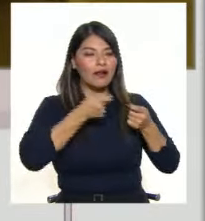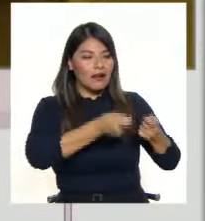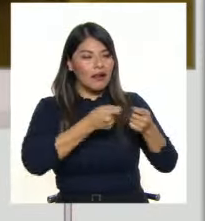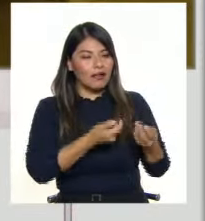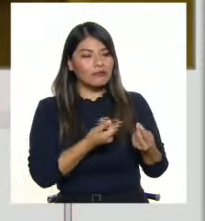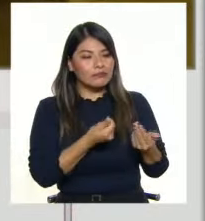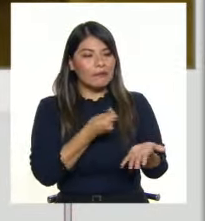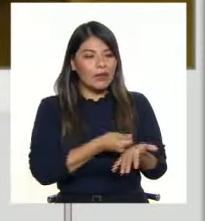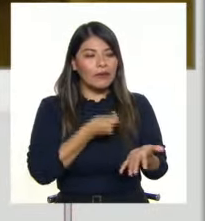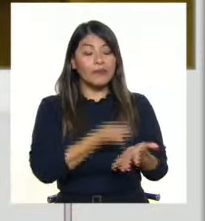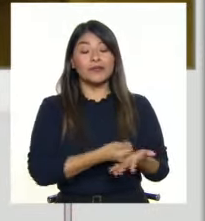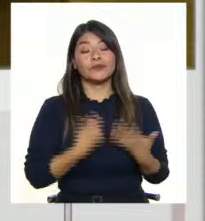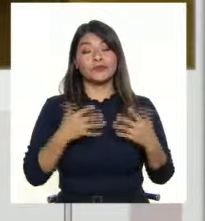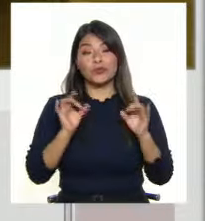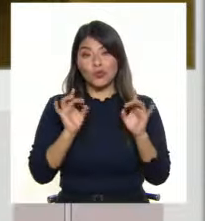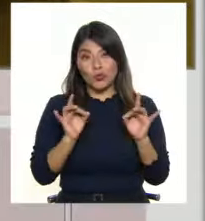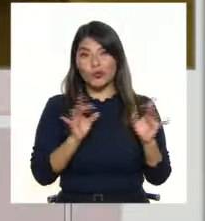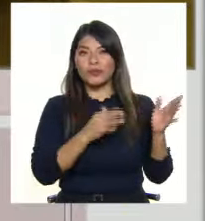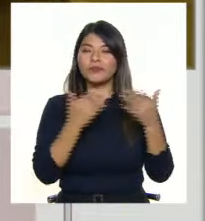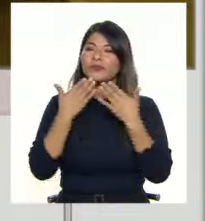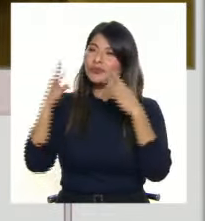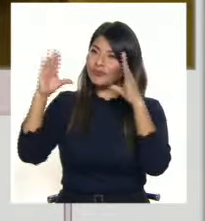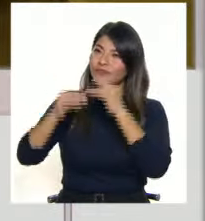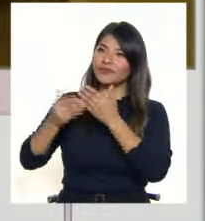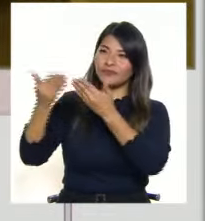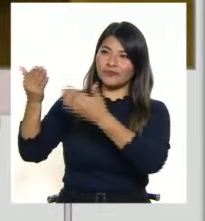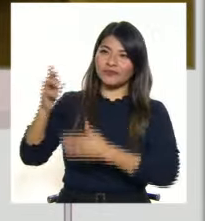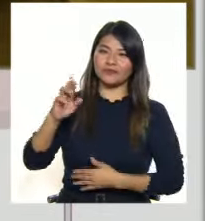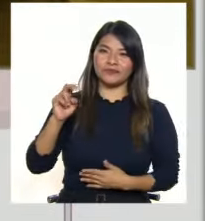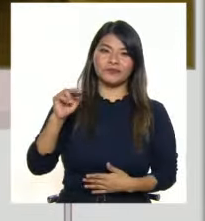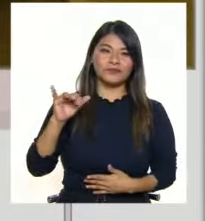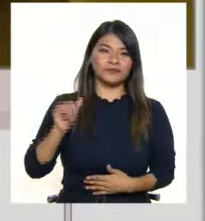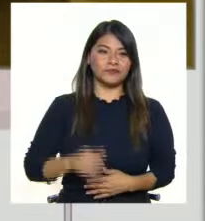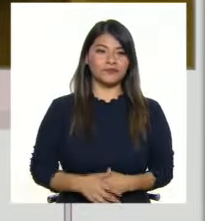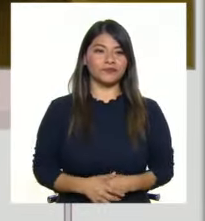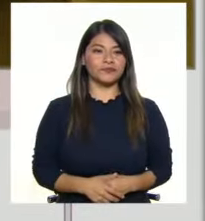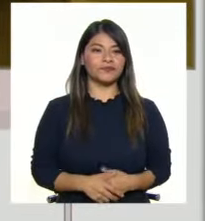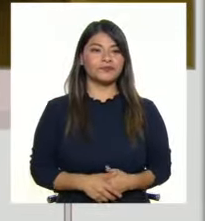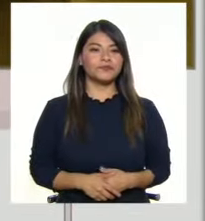la delincuencia. Terrible. Ronnie, ¿cómo estás? Muy buenas noches. Cuéntame. Hola, Ronnie.